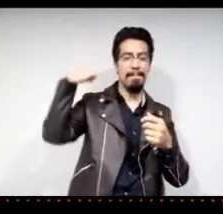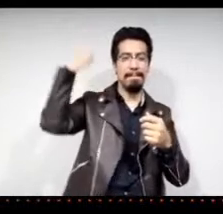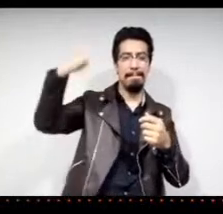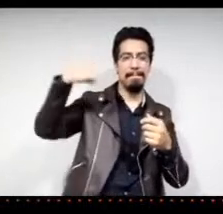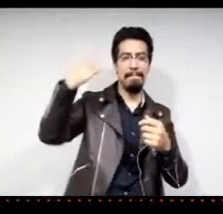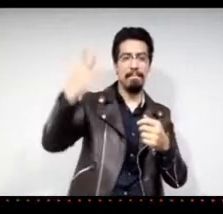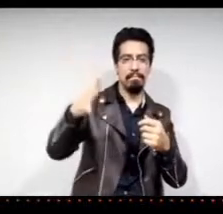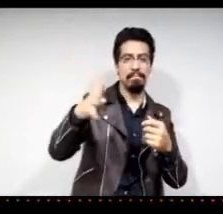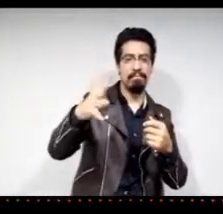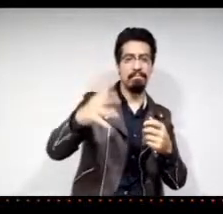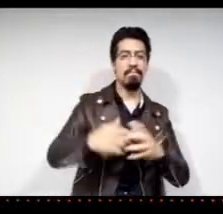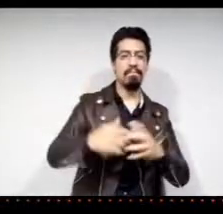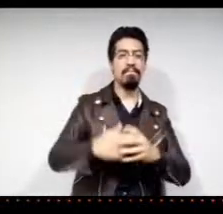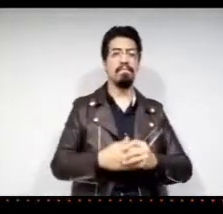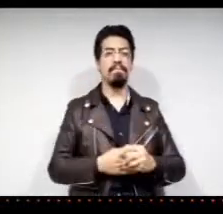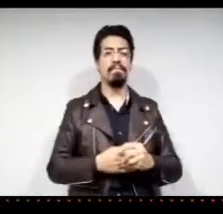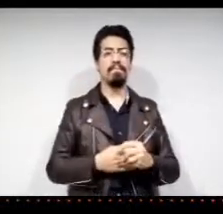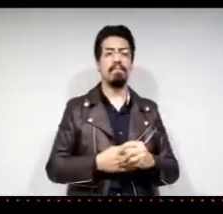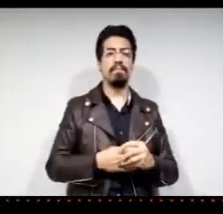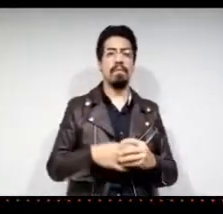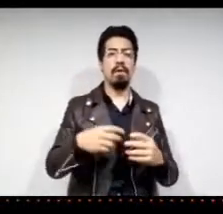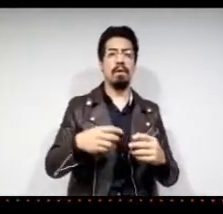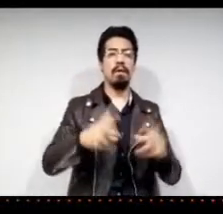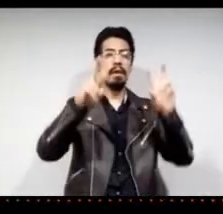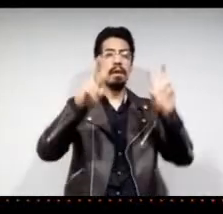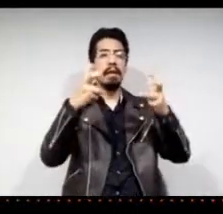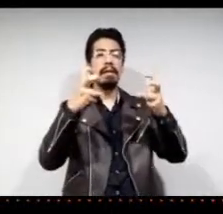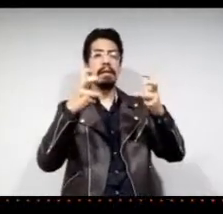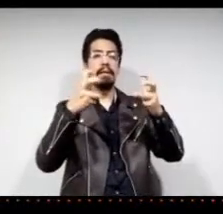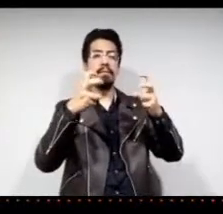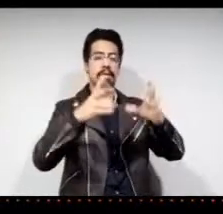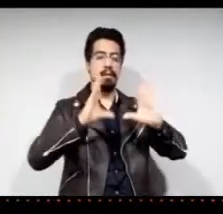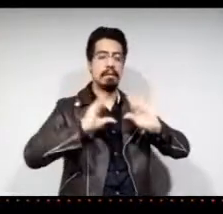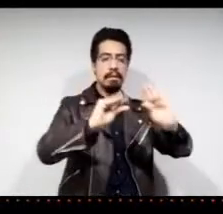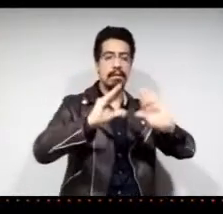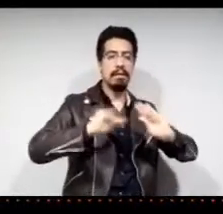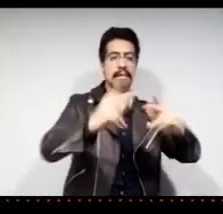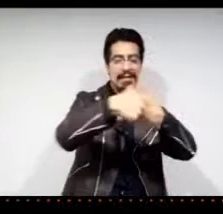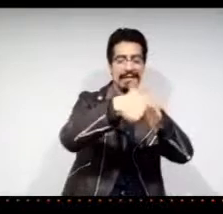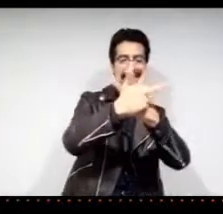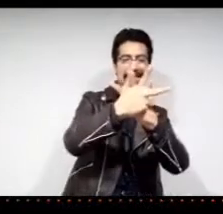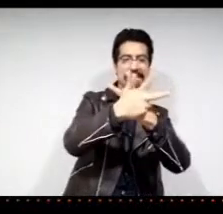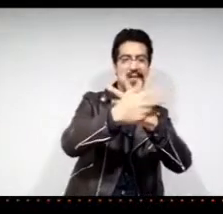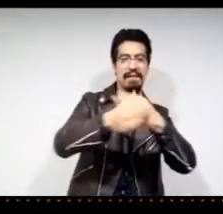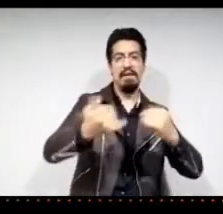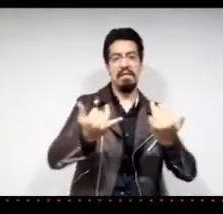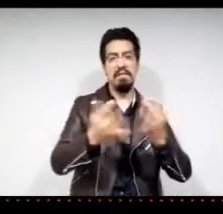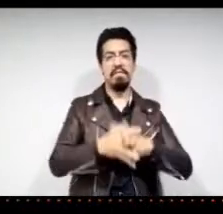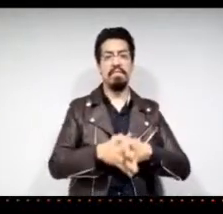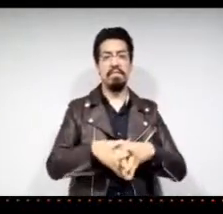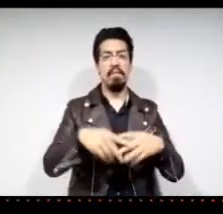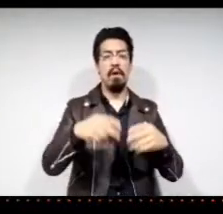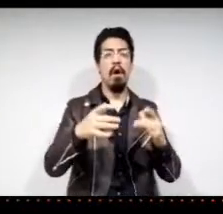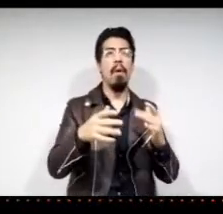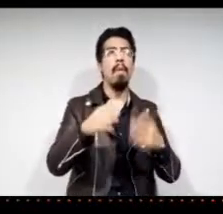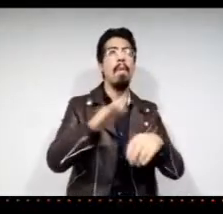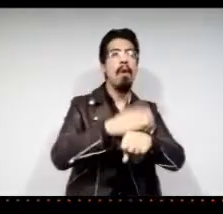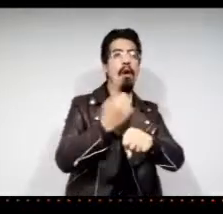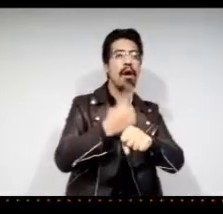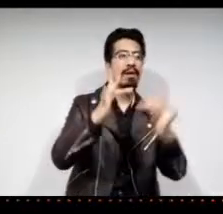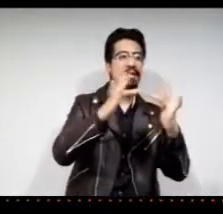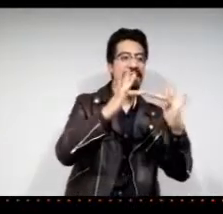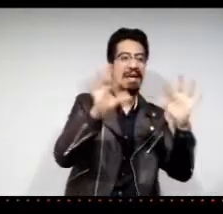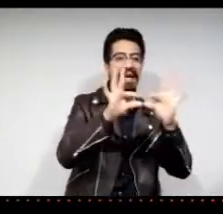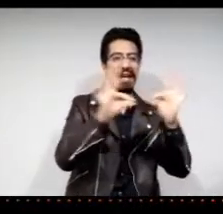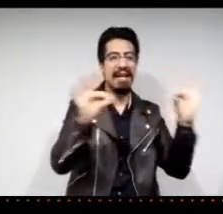nos habló de la enseñanza remota de emergencia o educación remota de emergencia, porque no es en línea, ¿no?